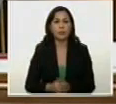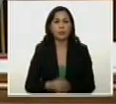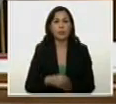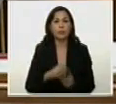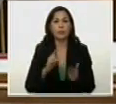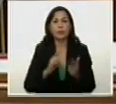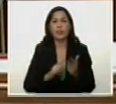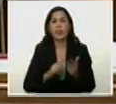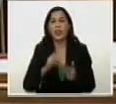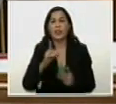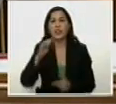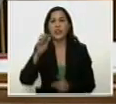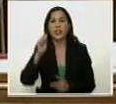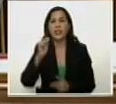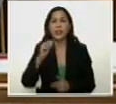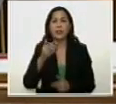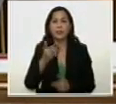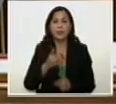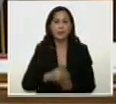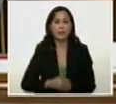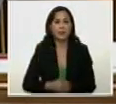Dilia Concepción Rojas,